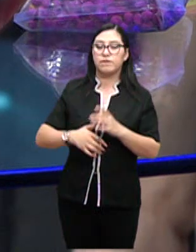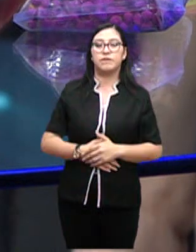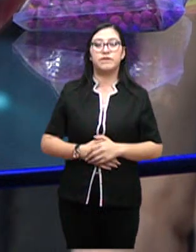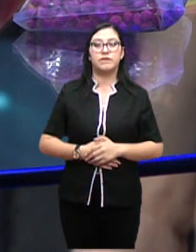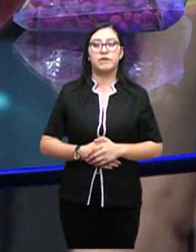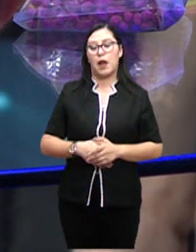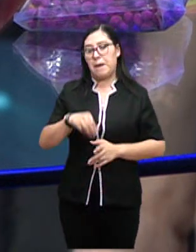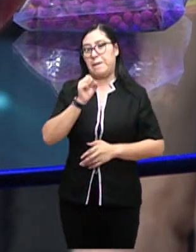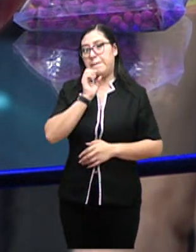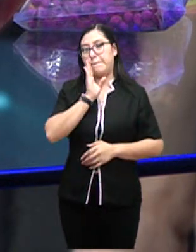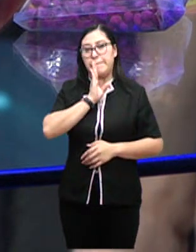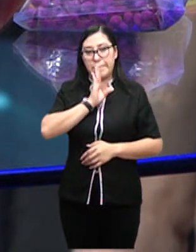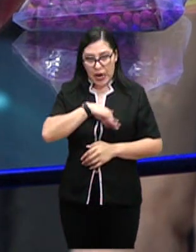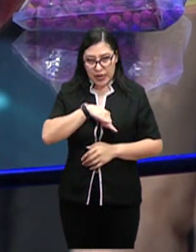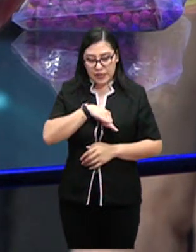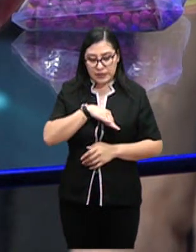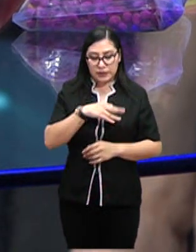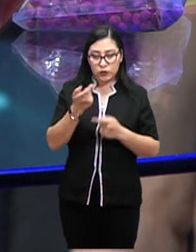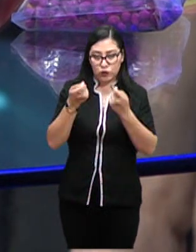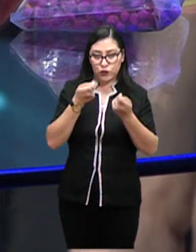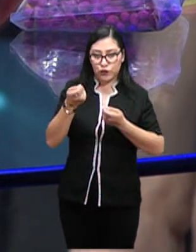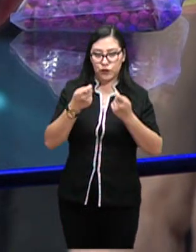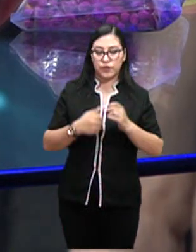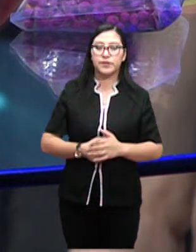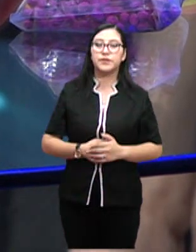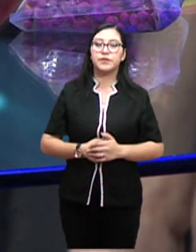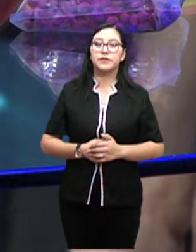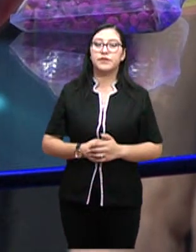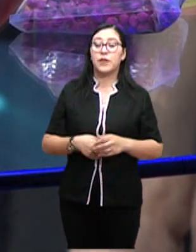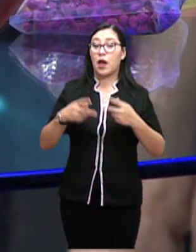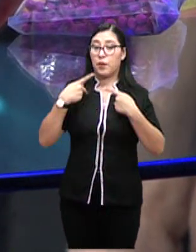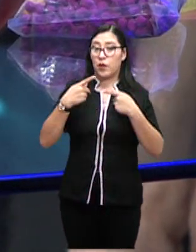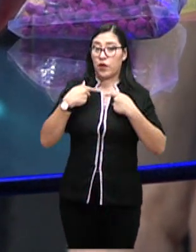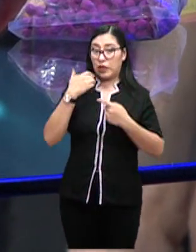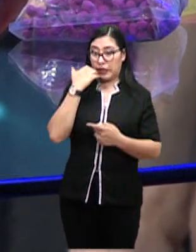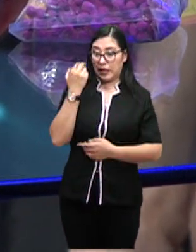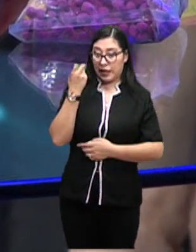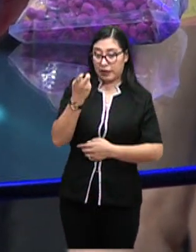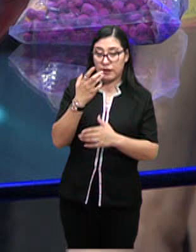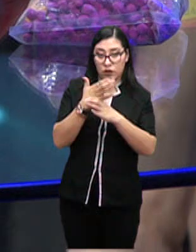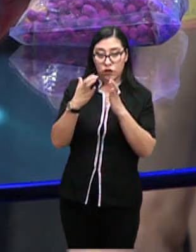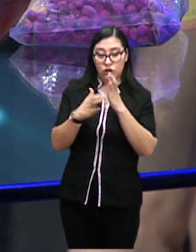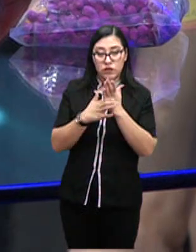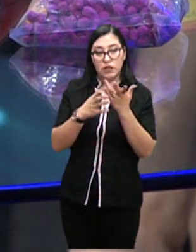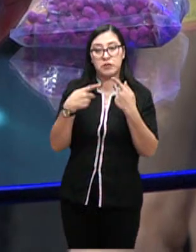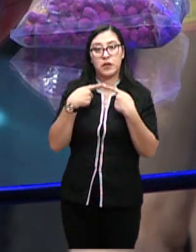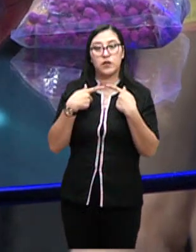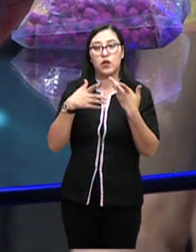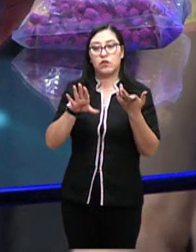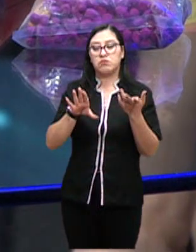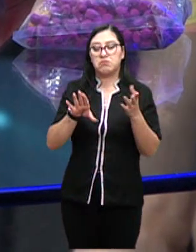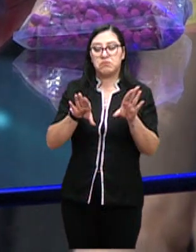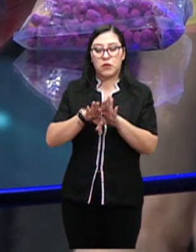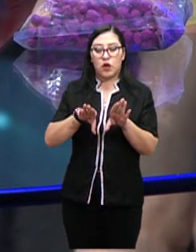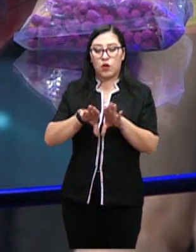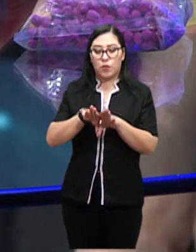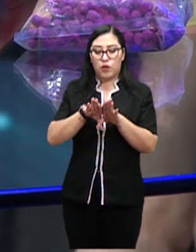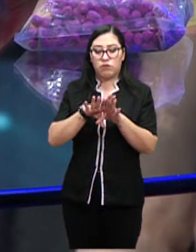es mal manejado. La gente que busca este tipo de productos es gente que pues ahora sí que tiene el modo